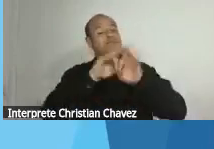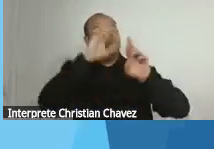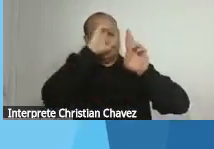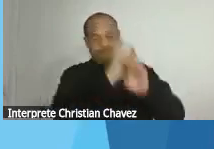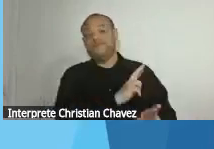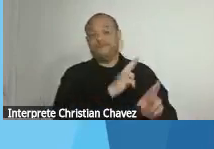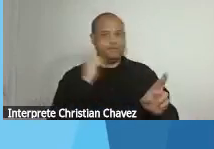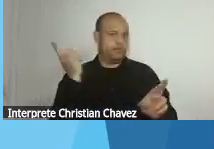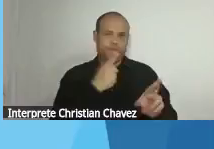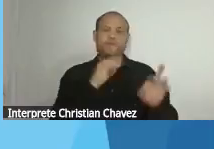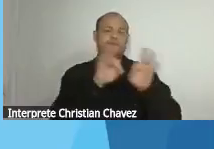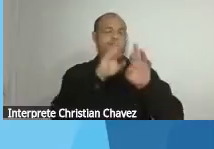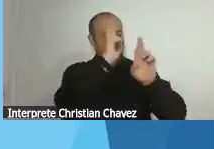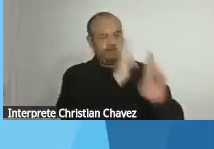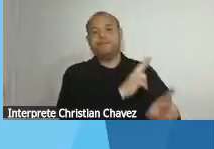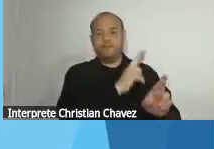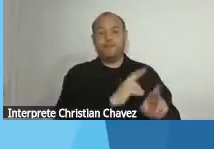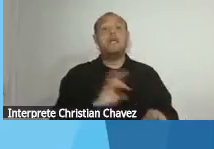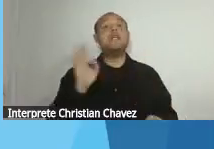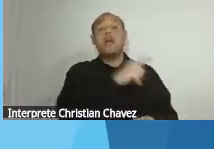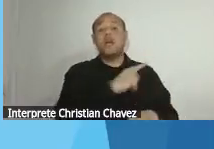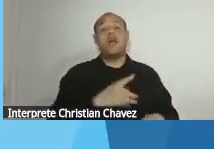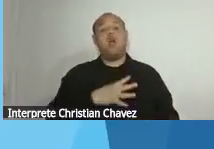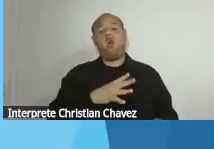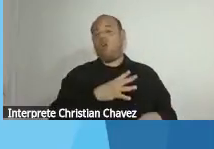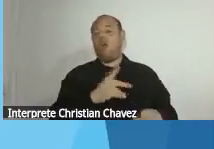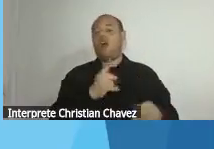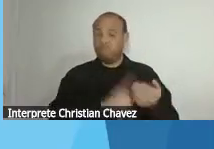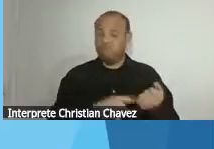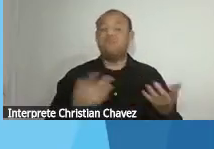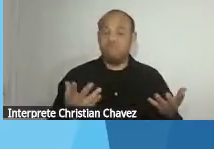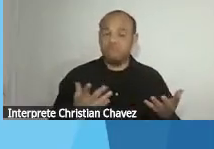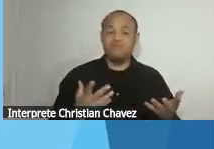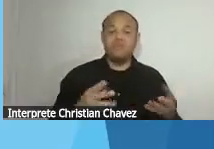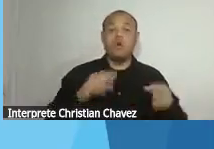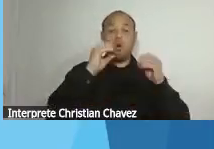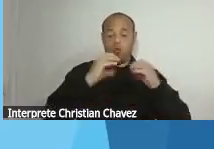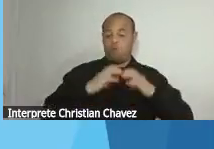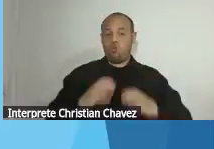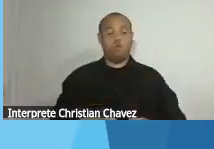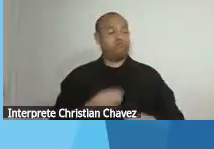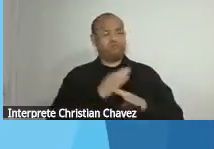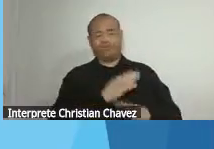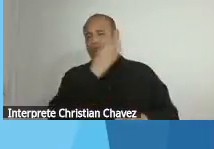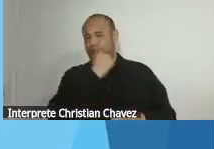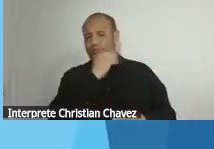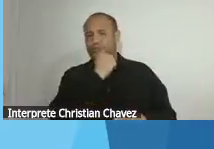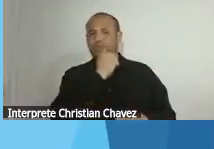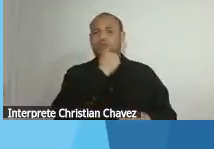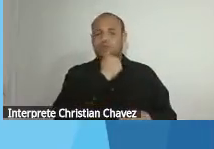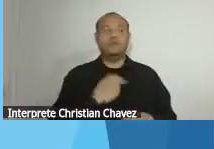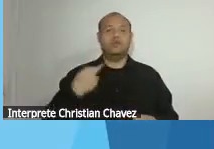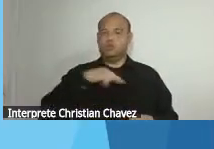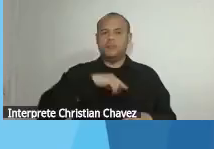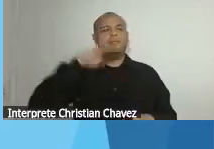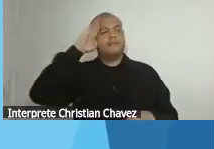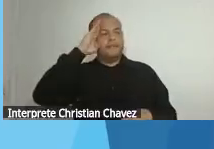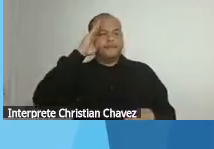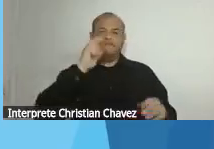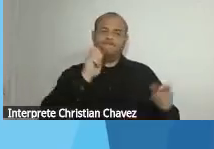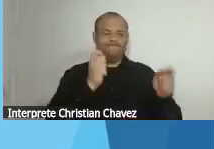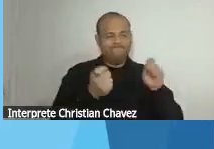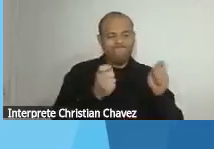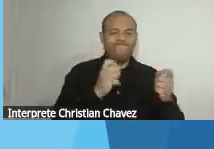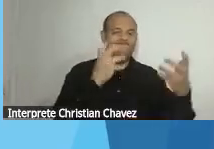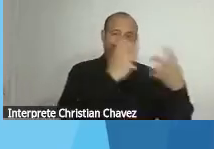tiene pues alguna intolerancia, si tiene alguna enfermedad que se necesite hacer alguna modificación en específico.